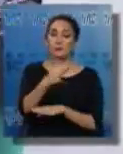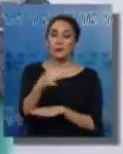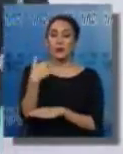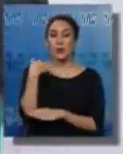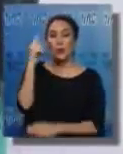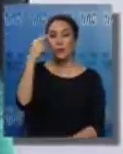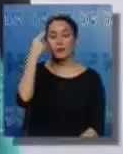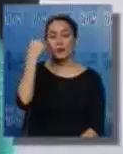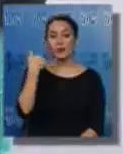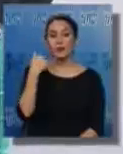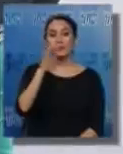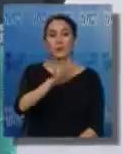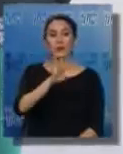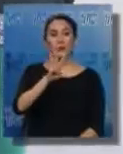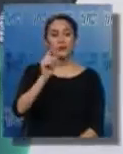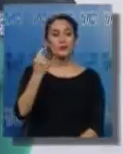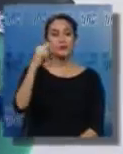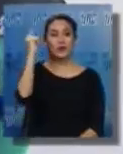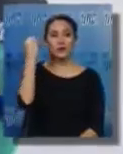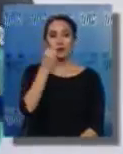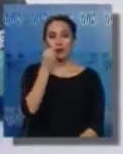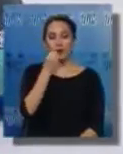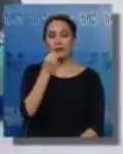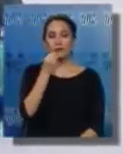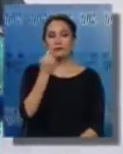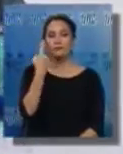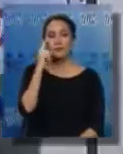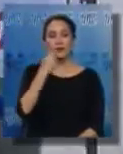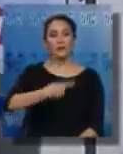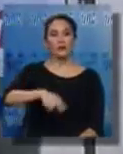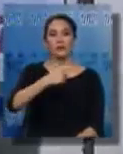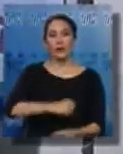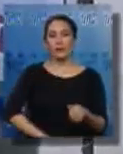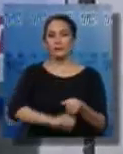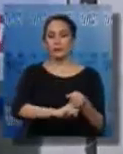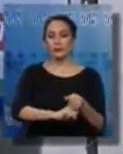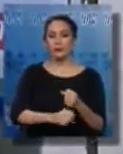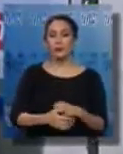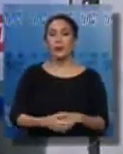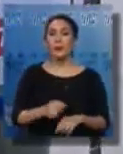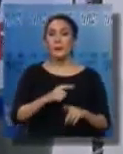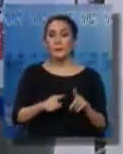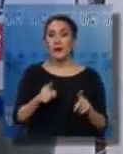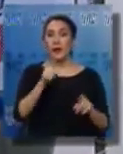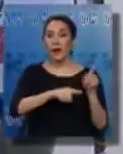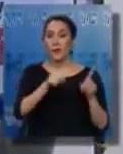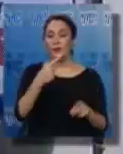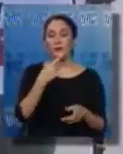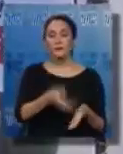inyectó $54 millones a favor del sector comercial, aunque algunos comerciantes